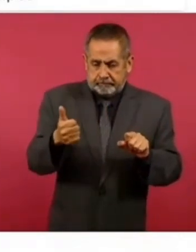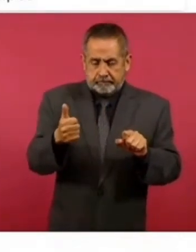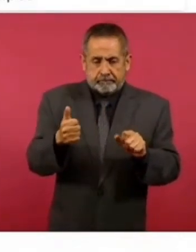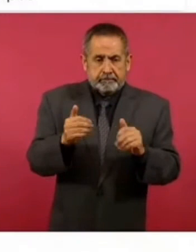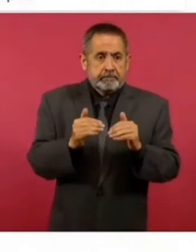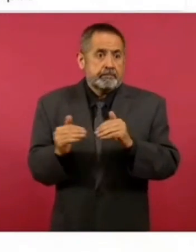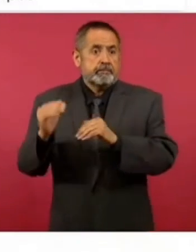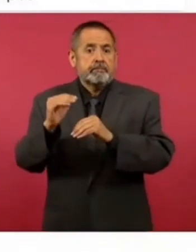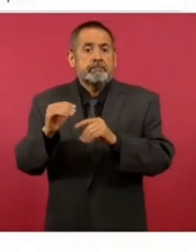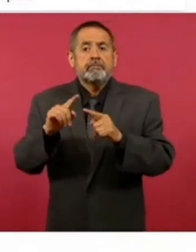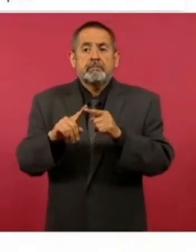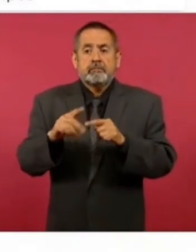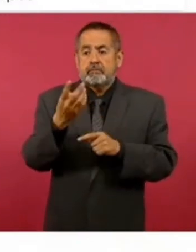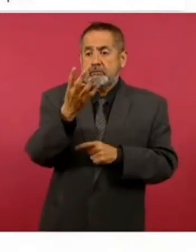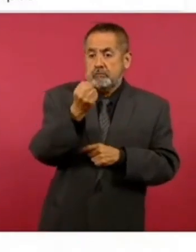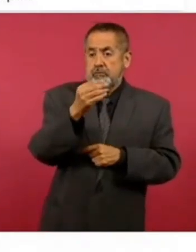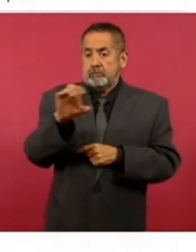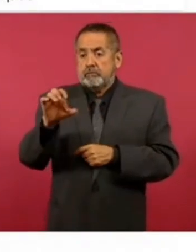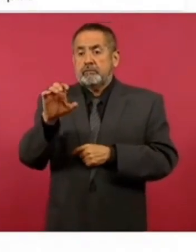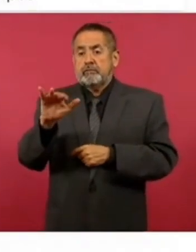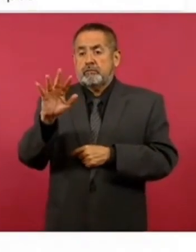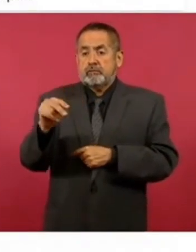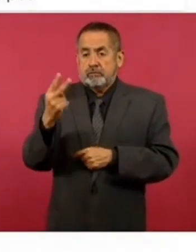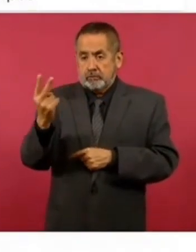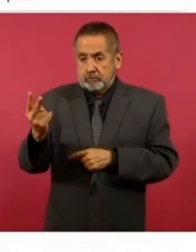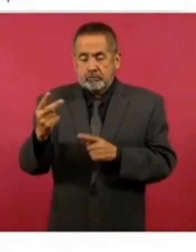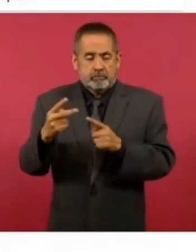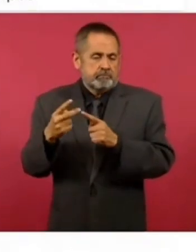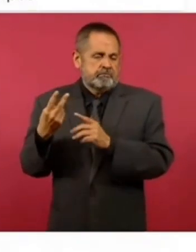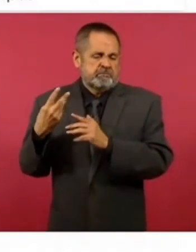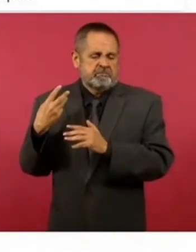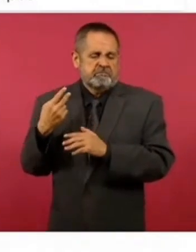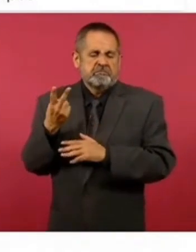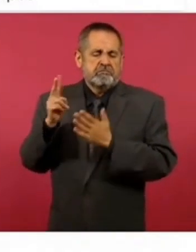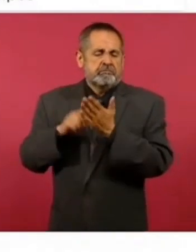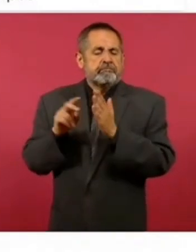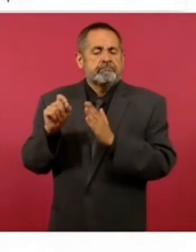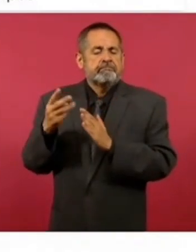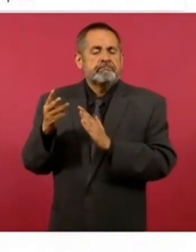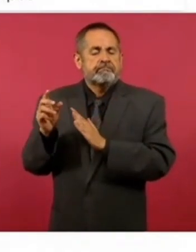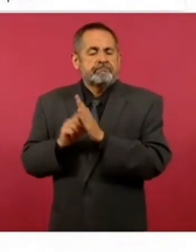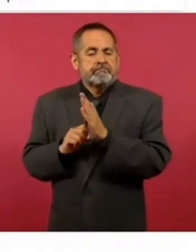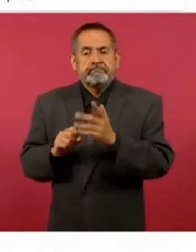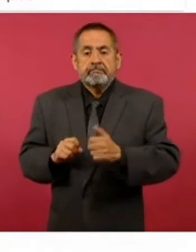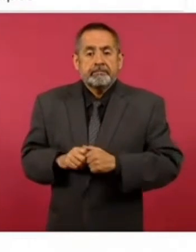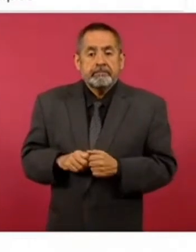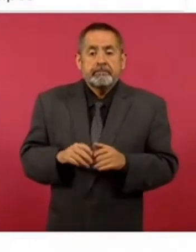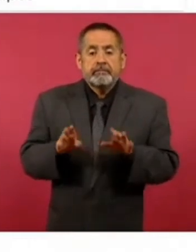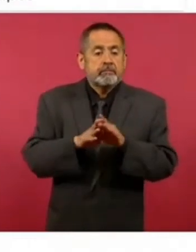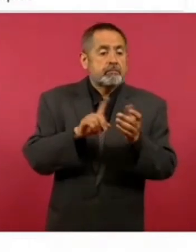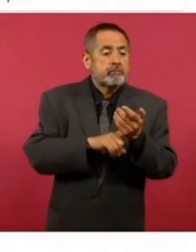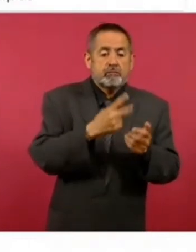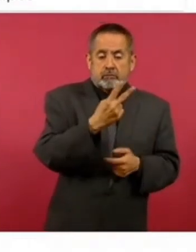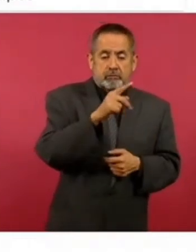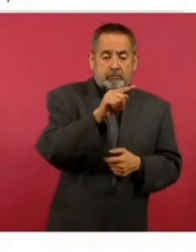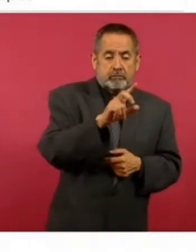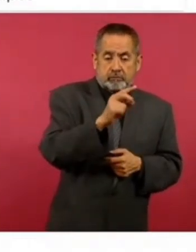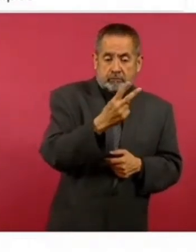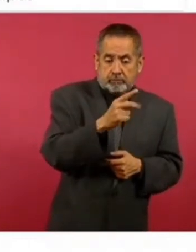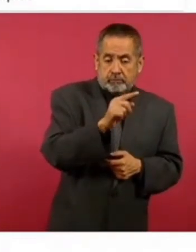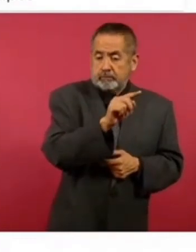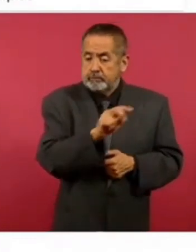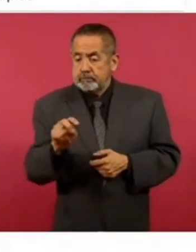a 952 en el primer trimestre del 2023. Es decir, la productividad pasó de 2.32